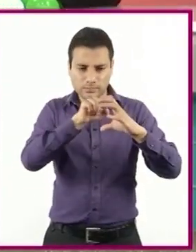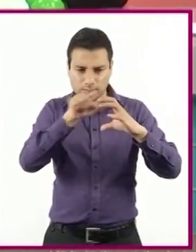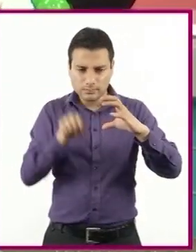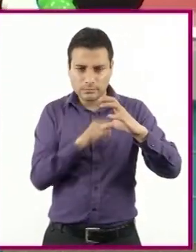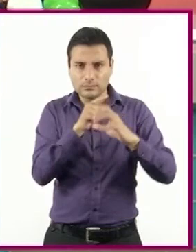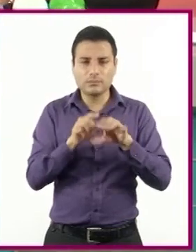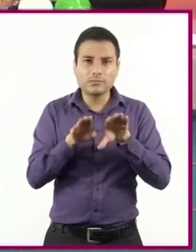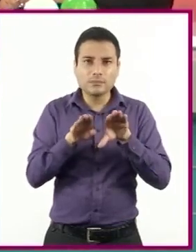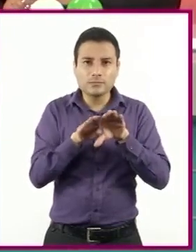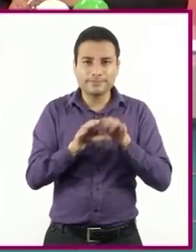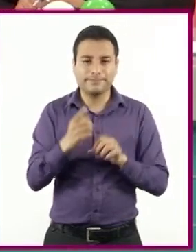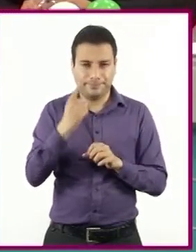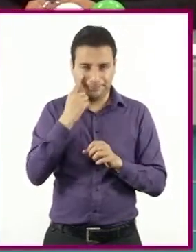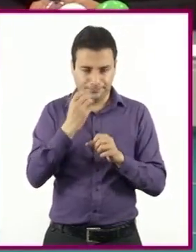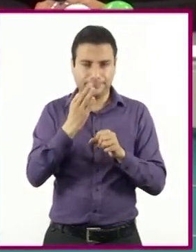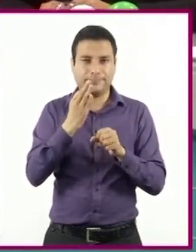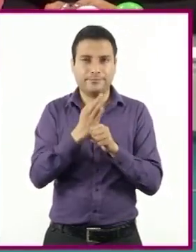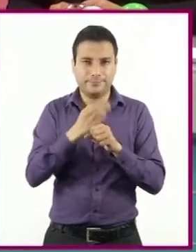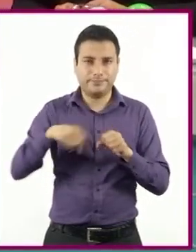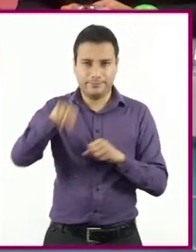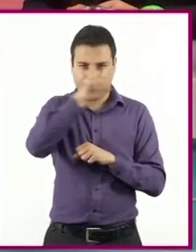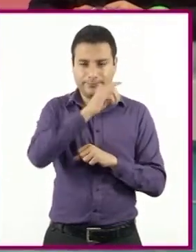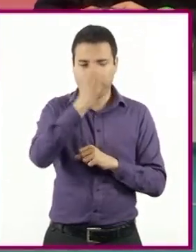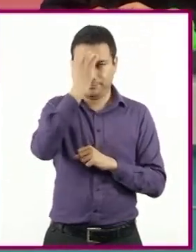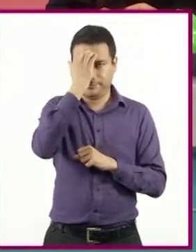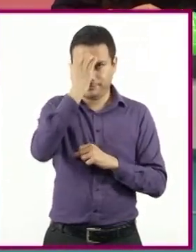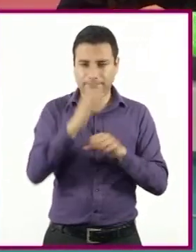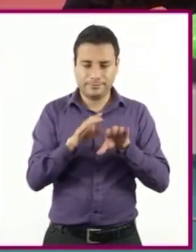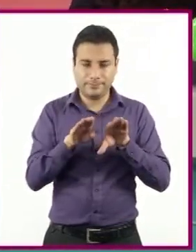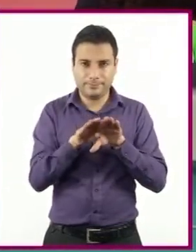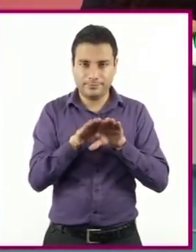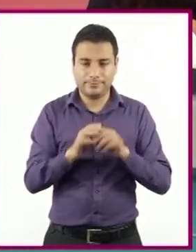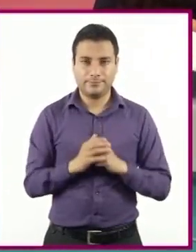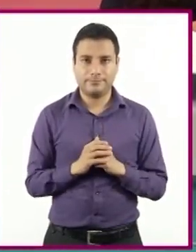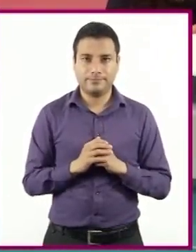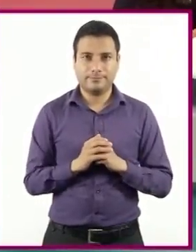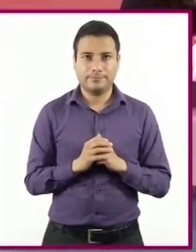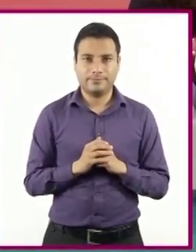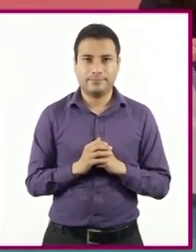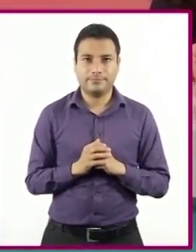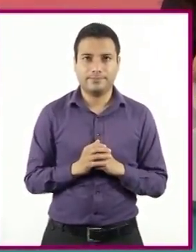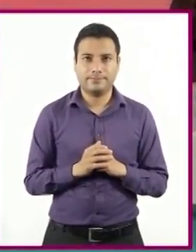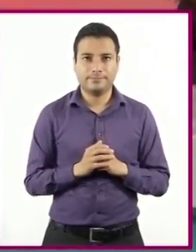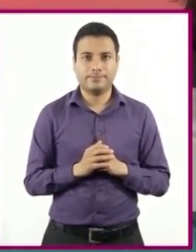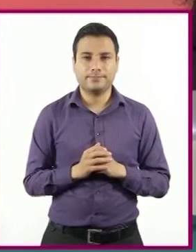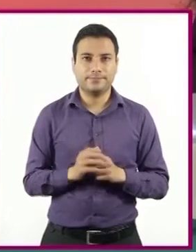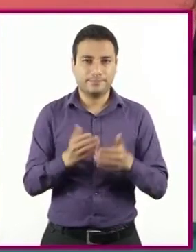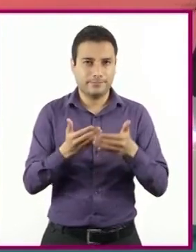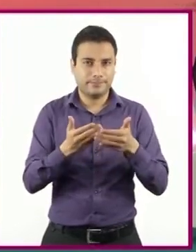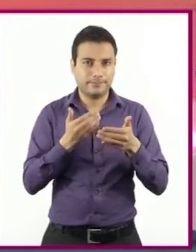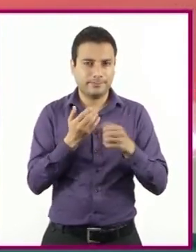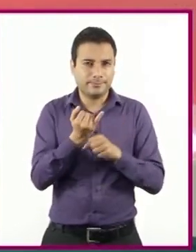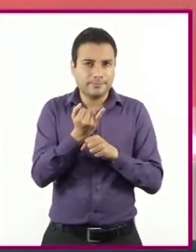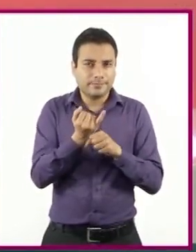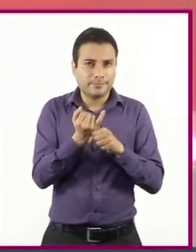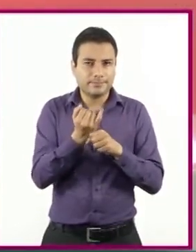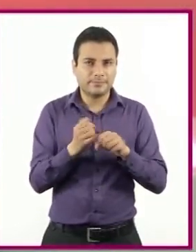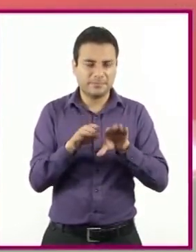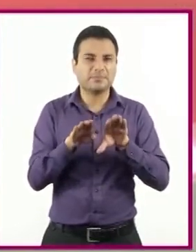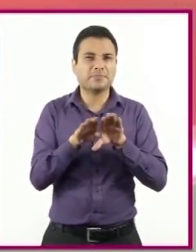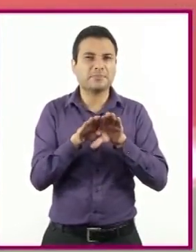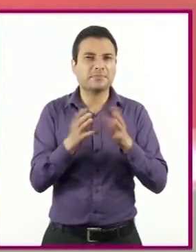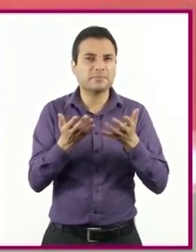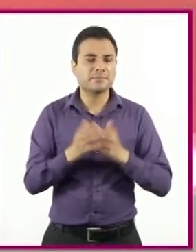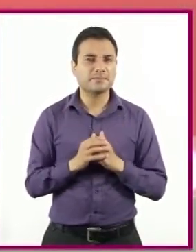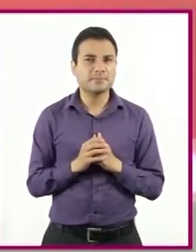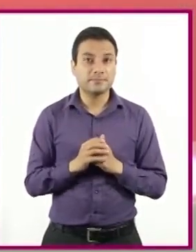reflexionar sobre las dimensiones de la membrana de una burbuja de jabón. Investigación previa. ¿Cómo se expresan las dimensiones menores